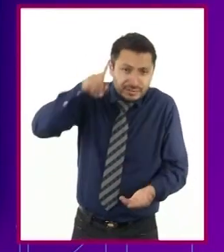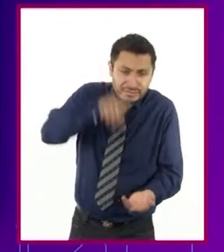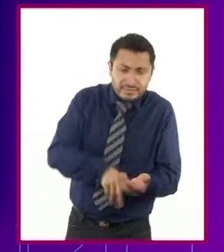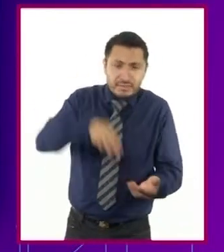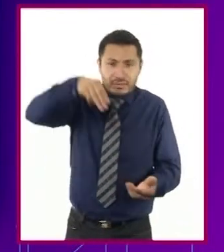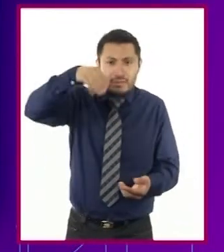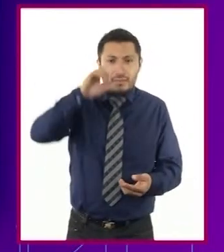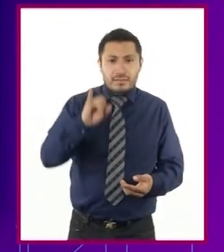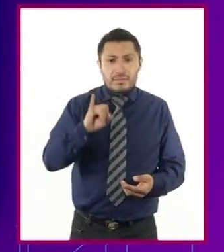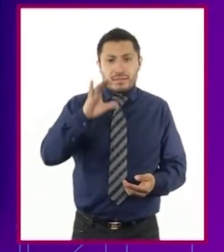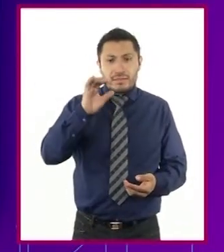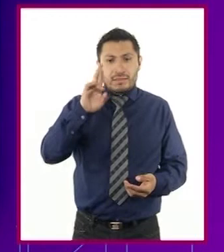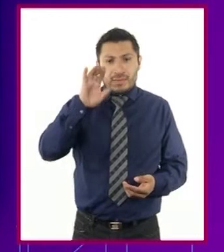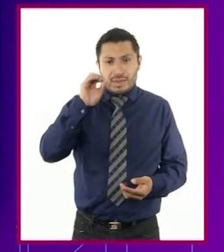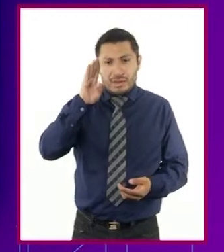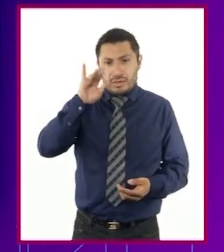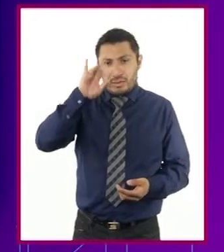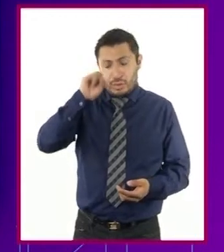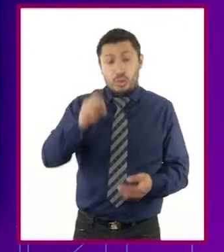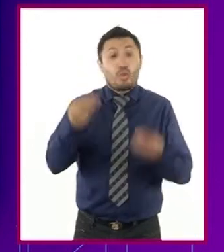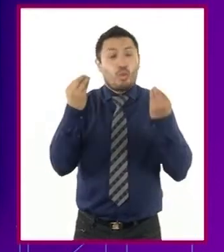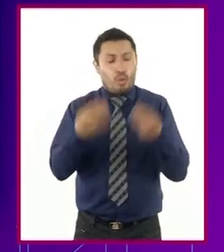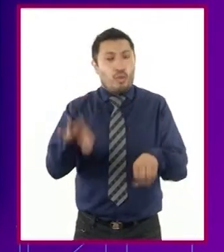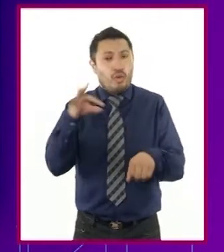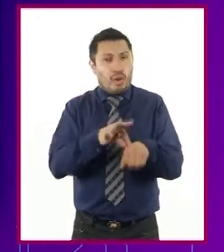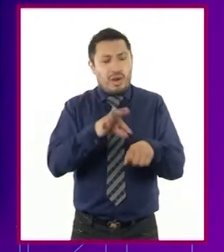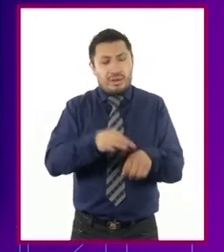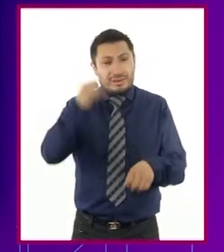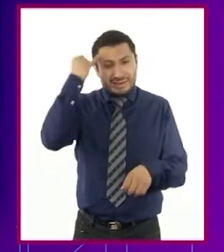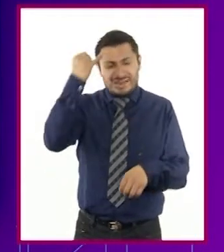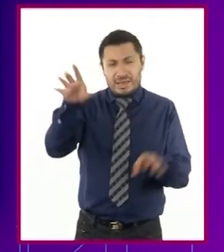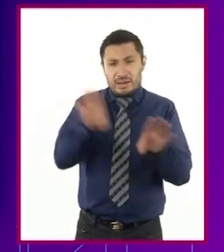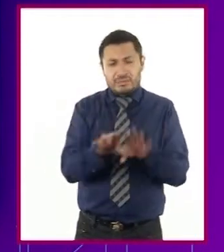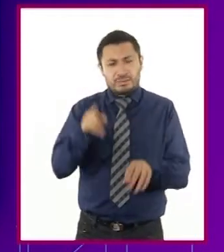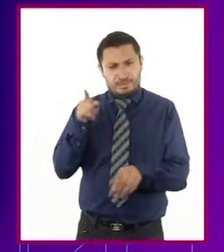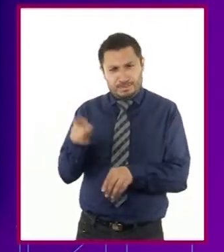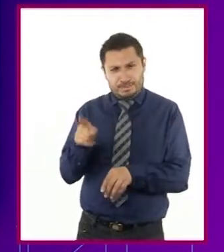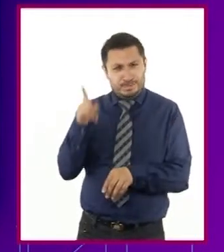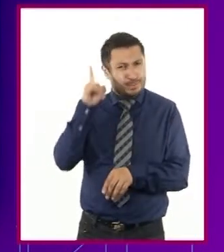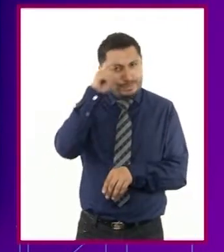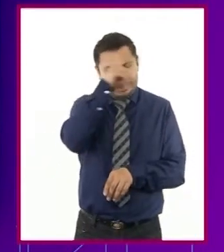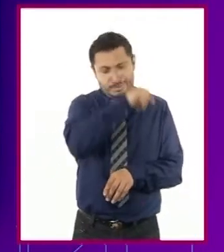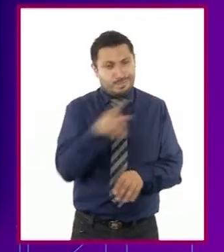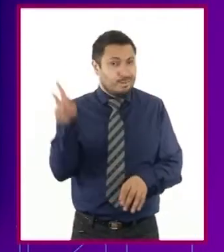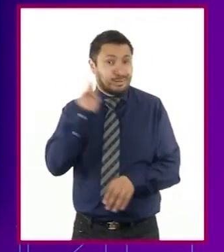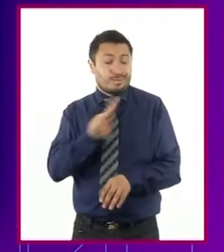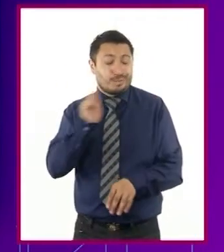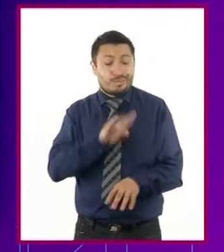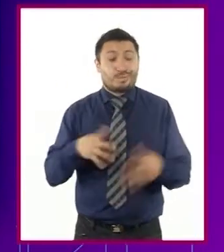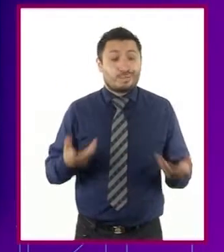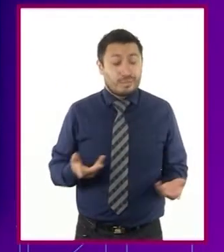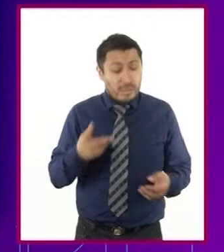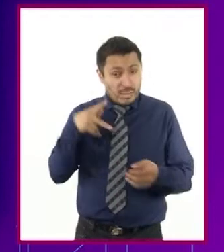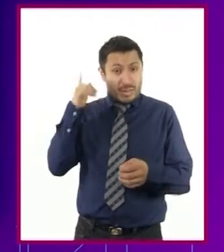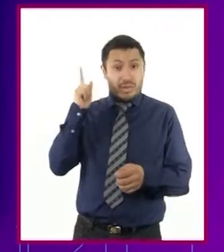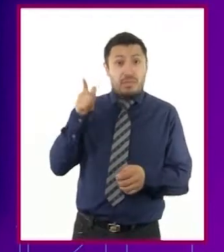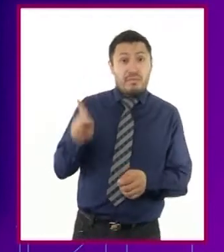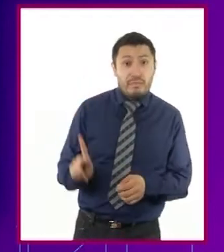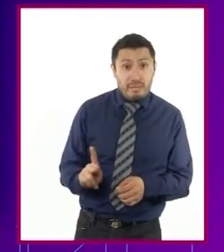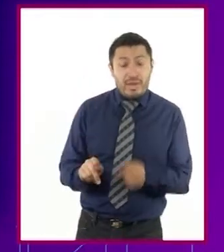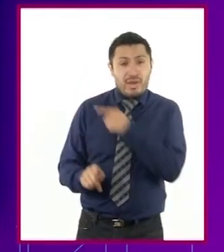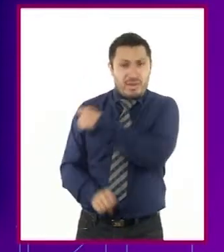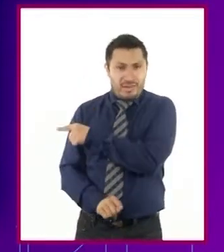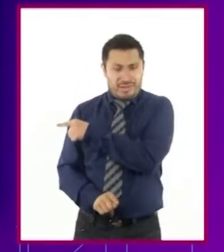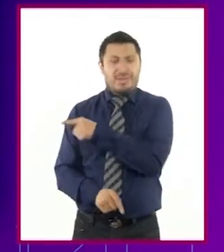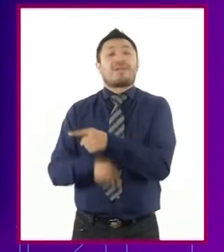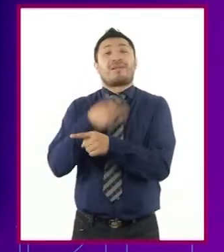microbios. Muchos médicos la consideraron como algo difícil de comprobar. Pero Pasteur fue capaz de probar